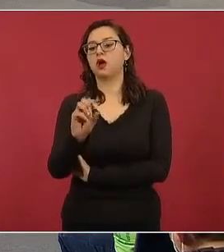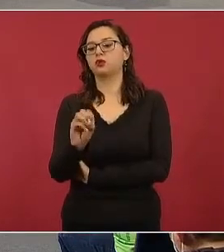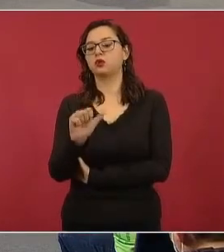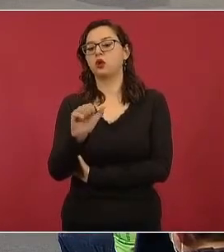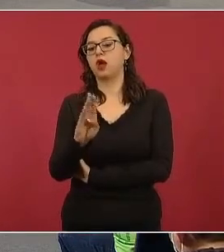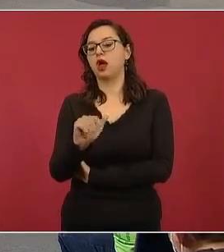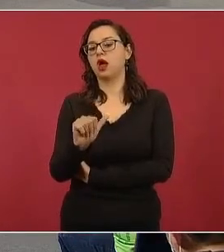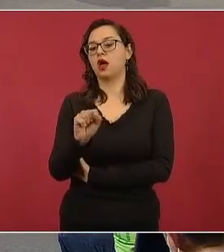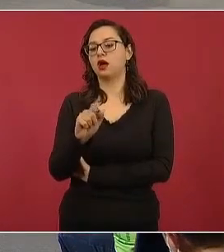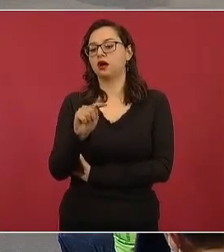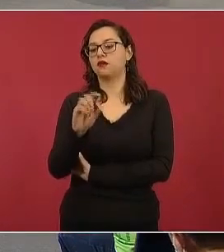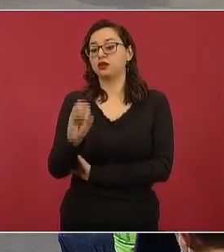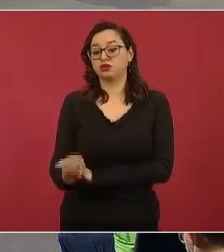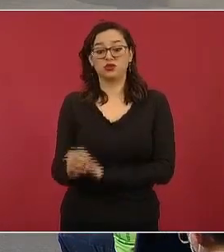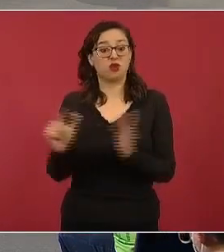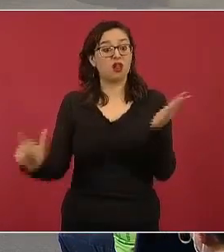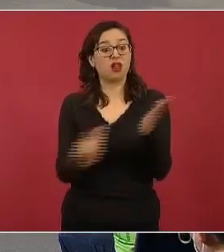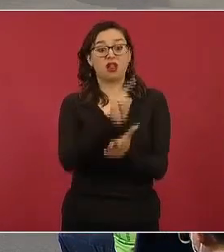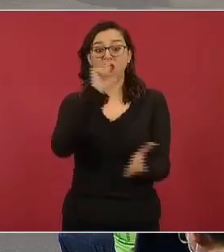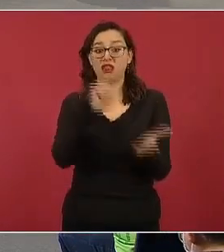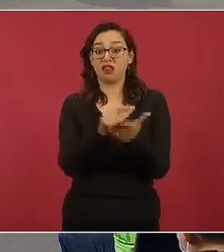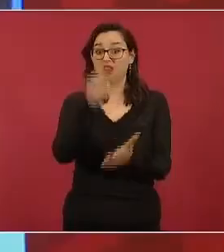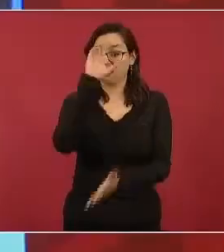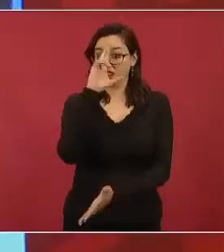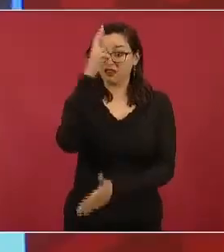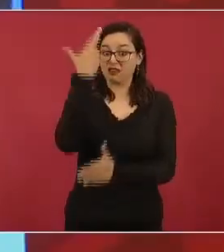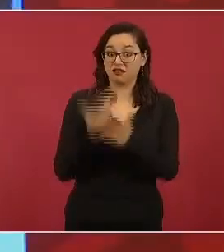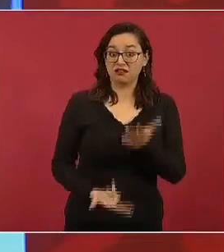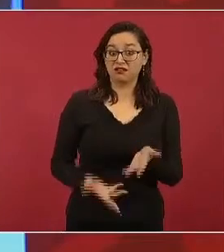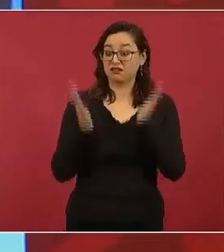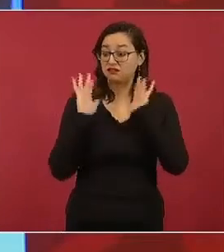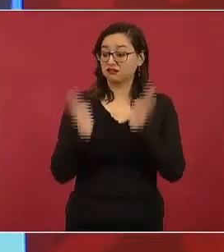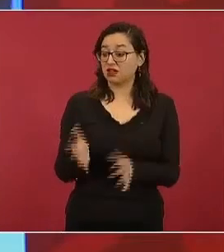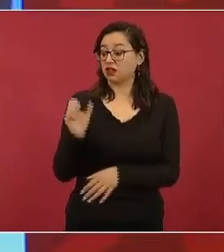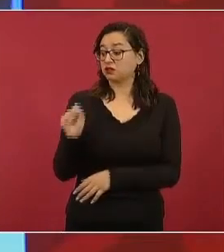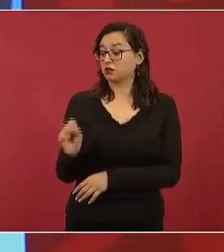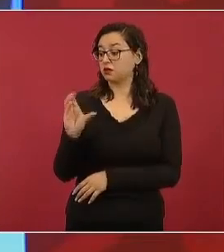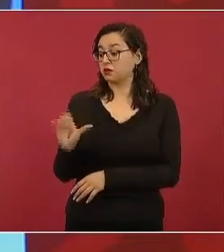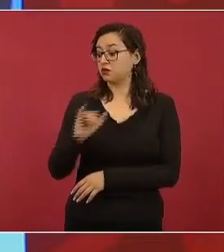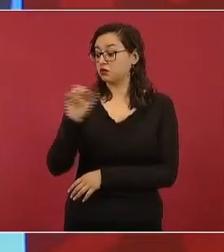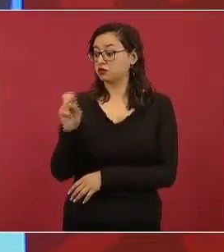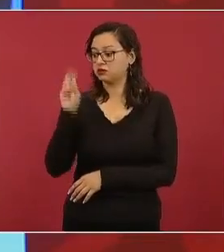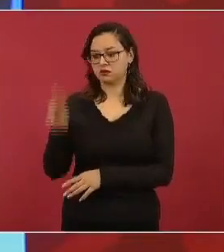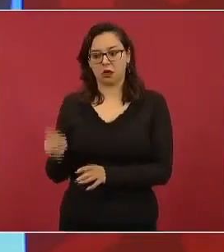Hay una resolución de la Suprema Corte de Justicia